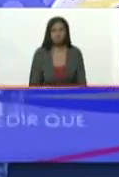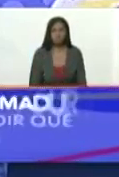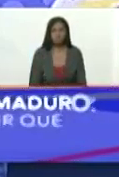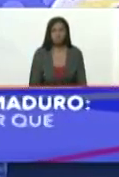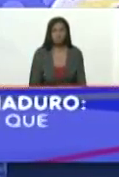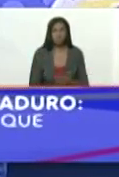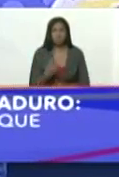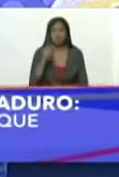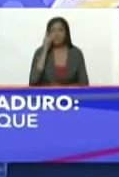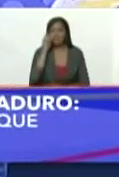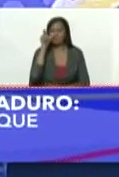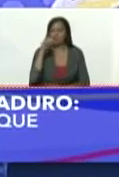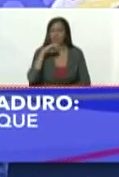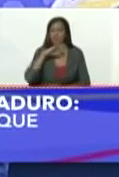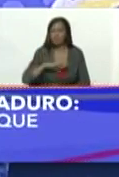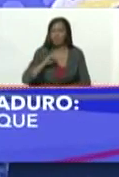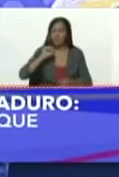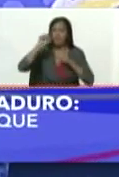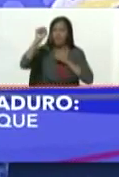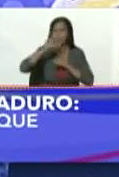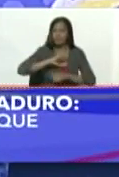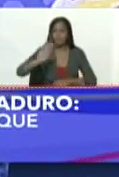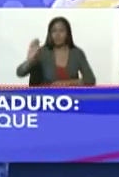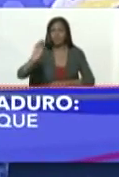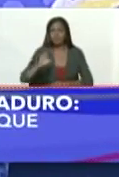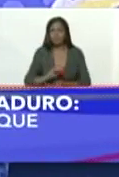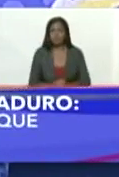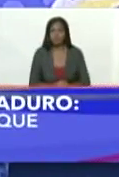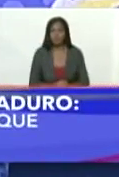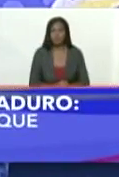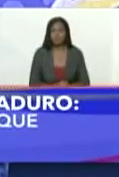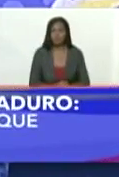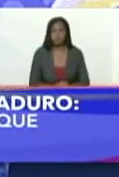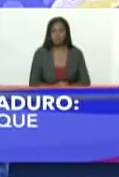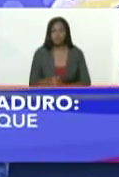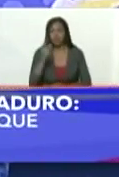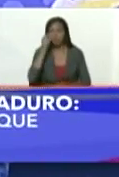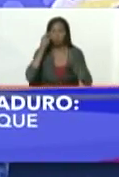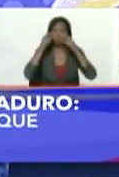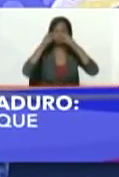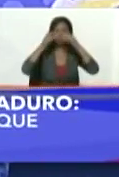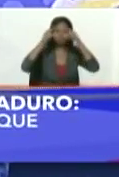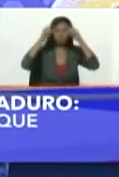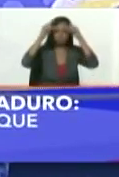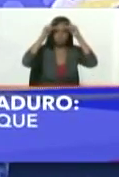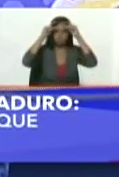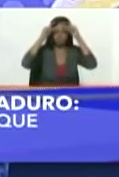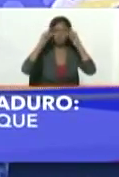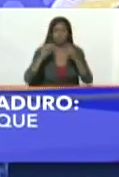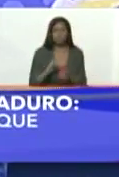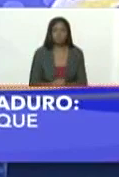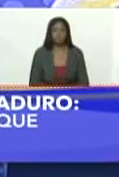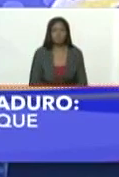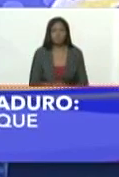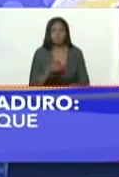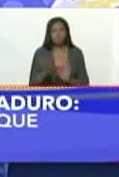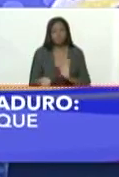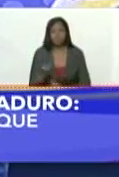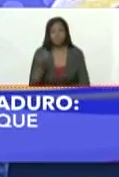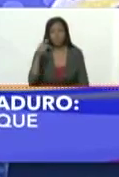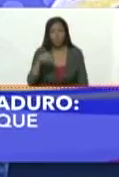los más grandes íconos y héroes de nuestra patria es el gran maestro Simón Rodríguez. Por eso es tan importante